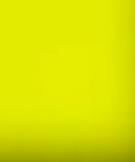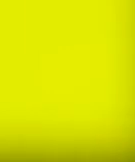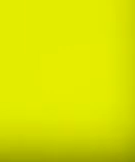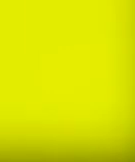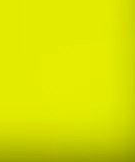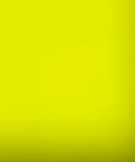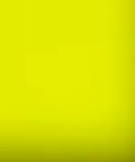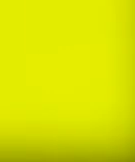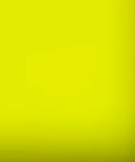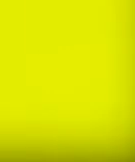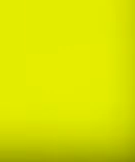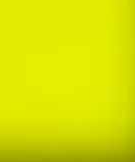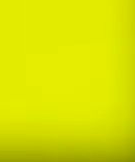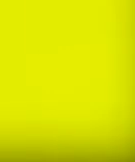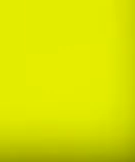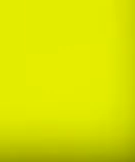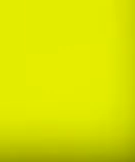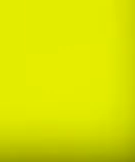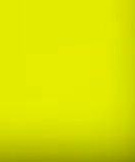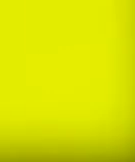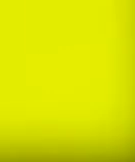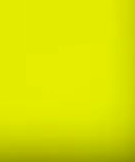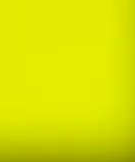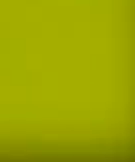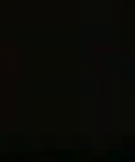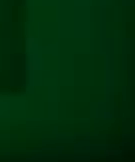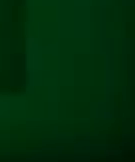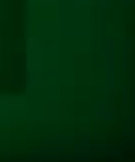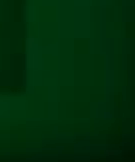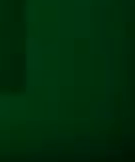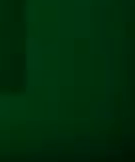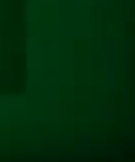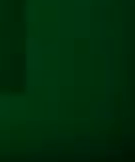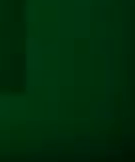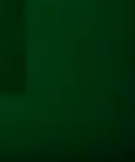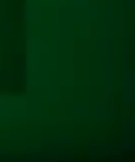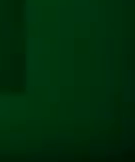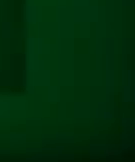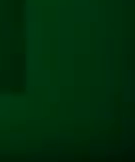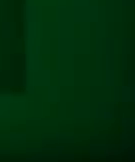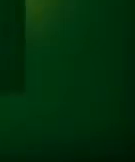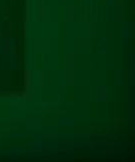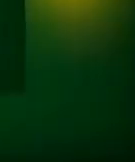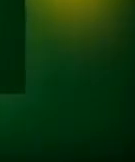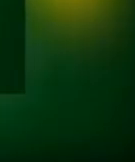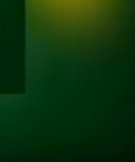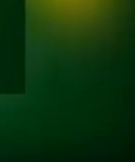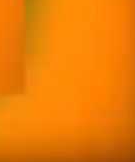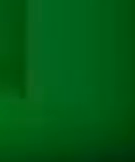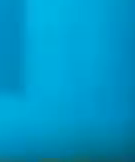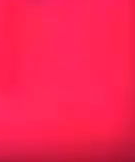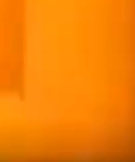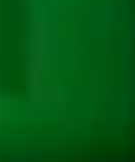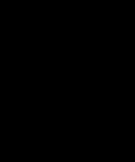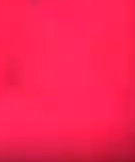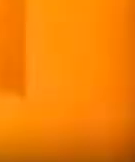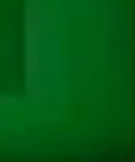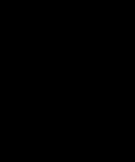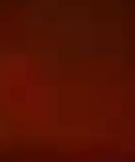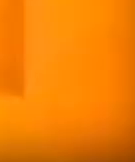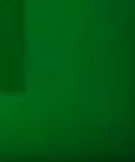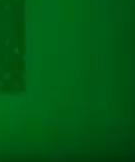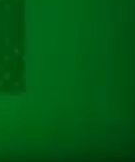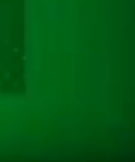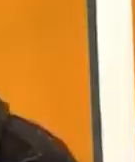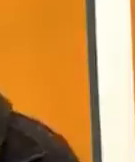porque... Soy como soy y no me parezco a Naiden. Que los dichos se animen y se hagan sabiduría,